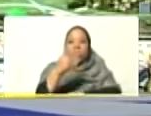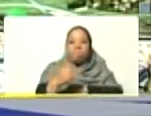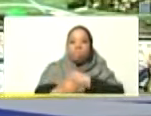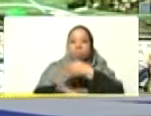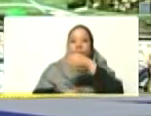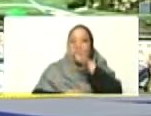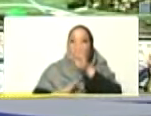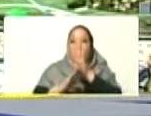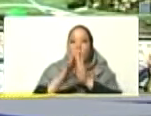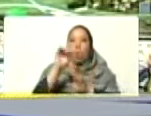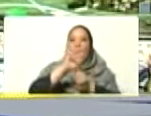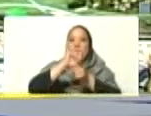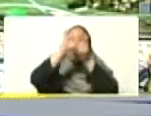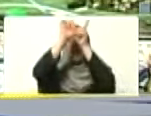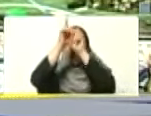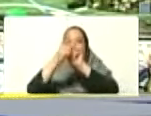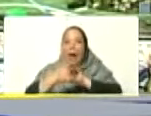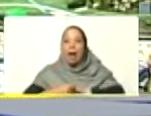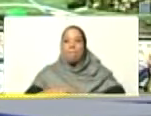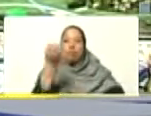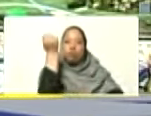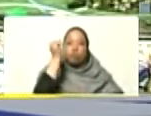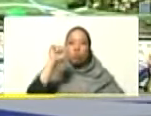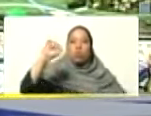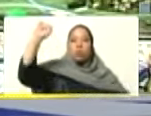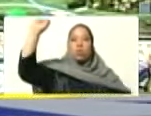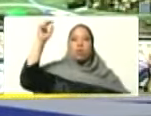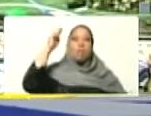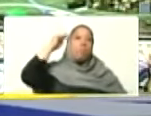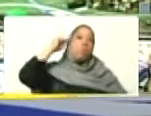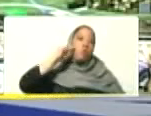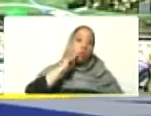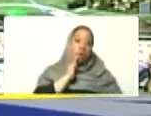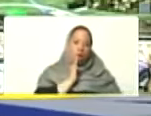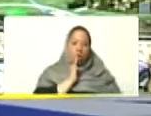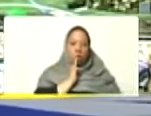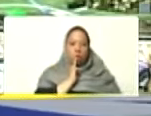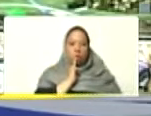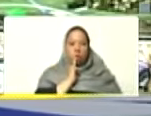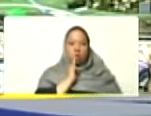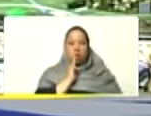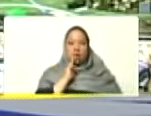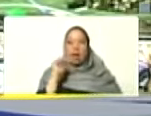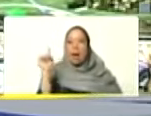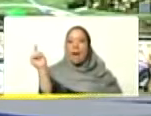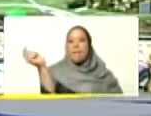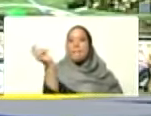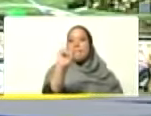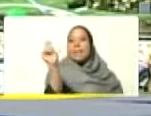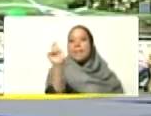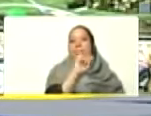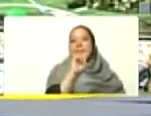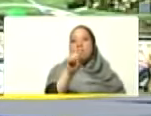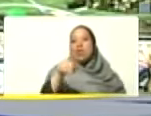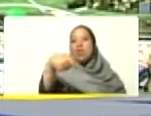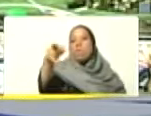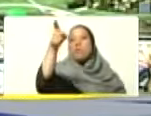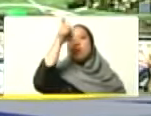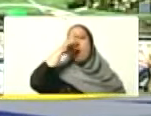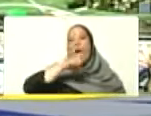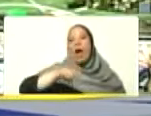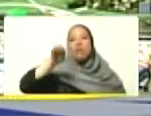Bang del socialismo bolivariano en los meses y años del futuro.